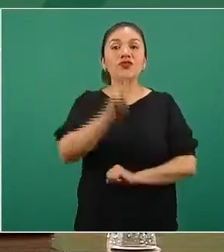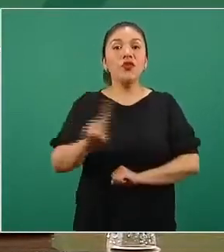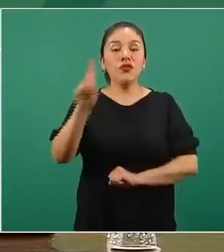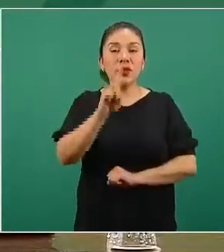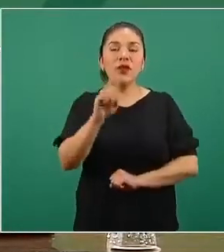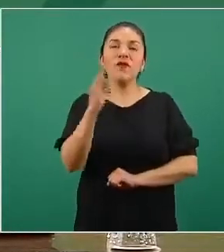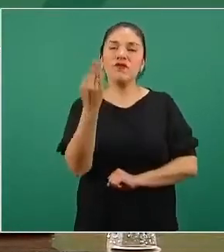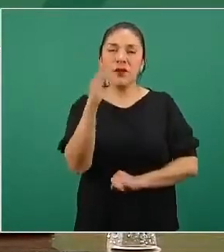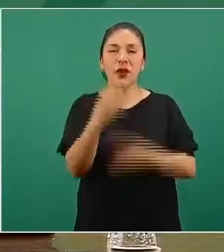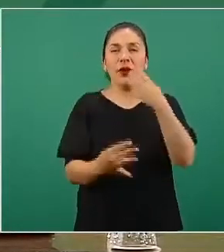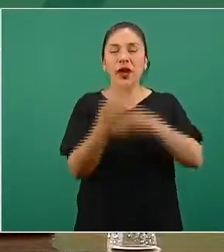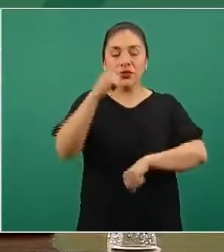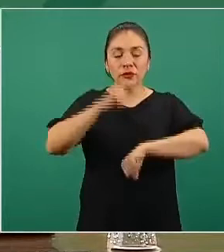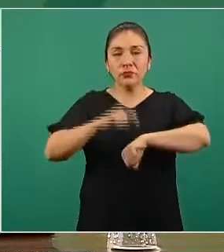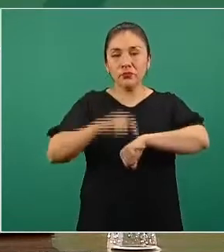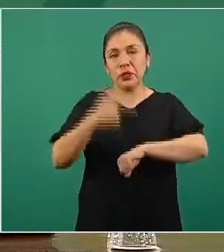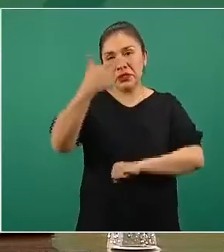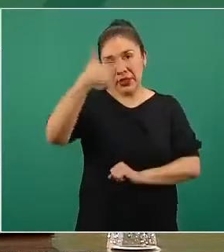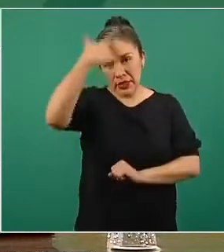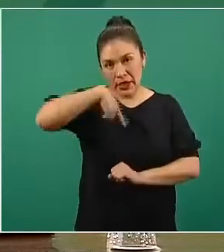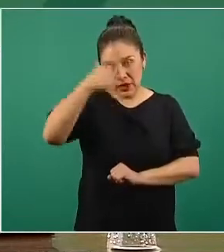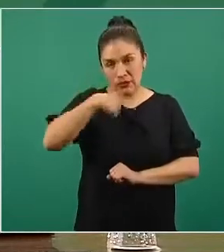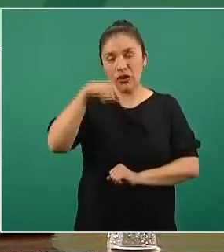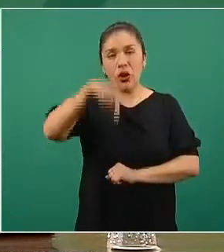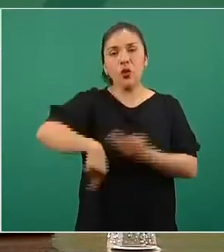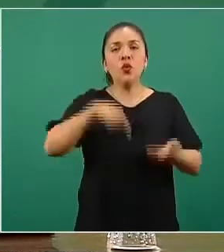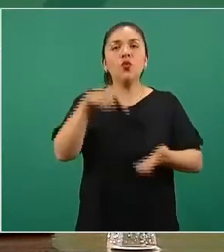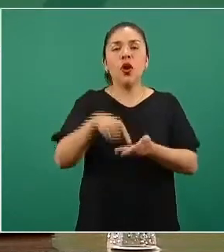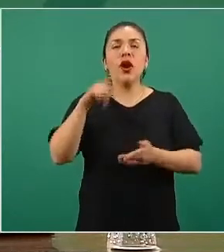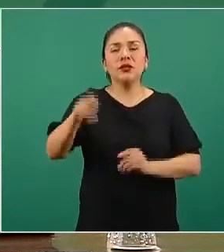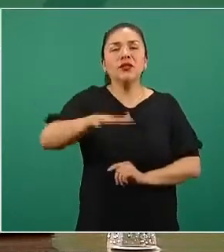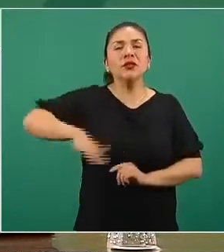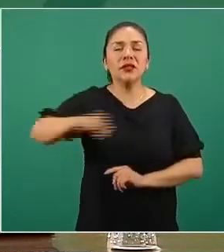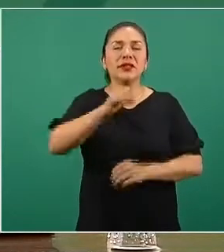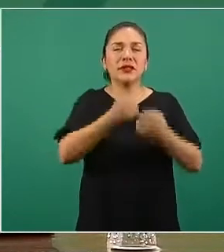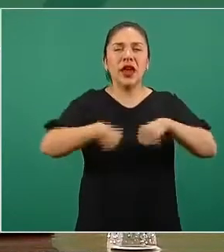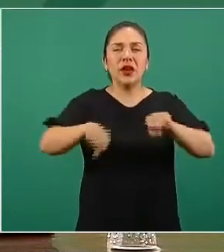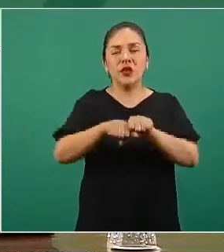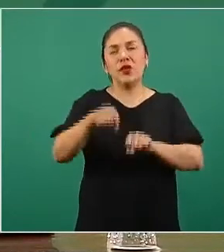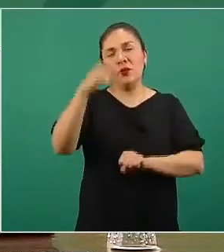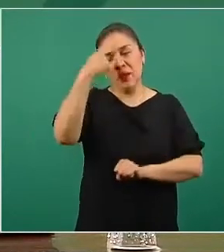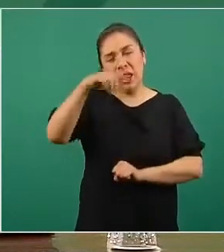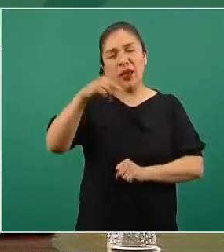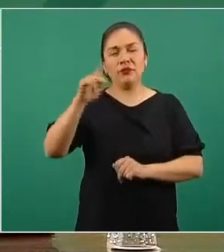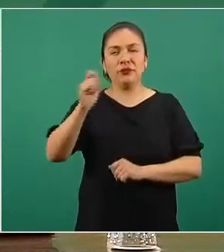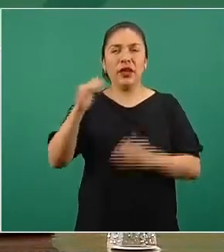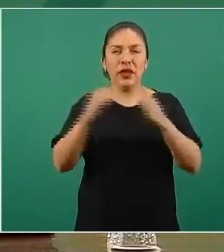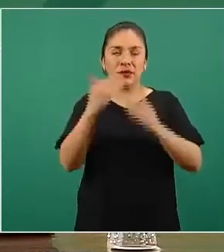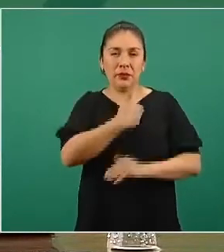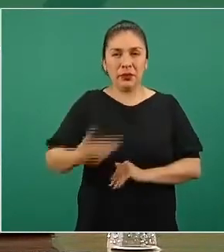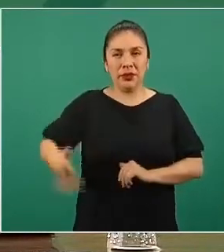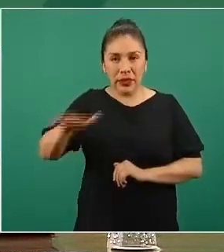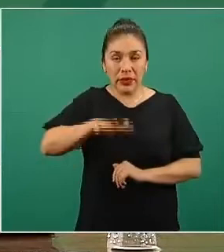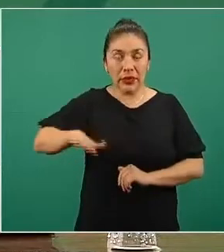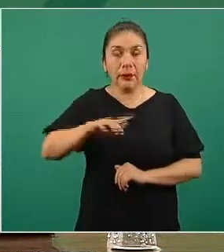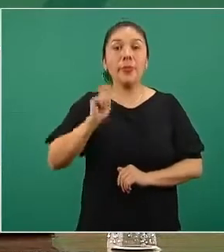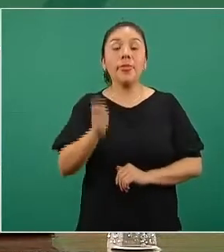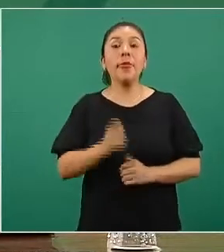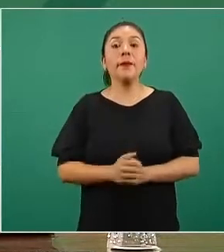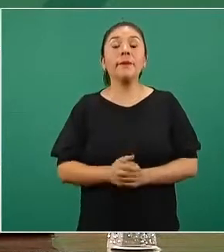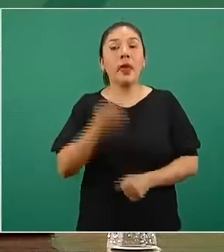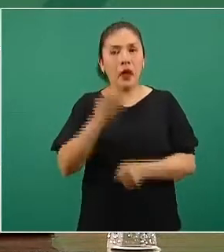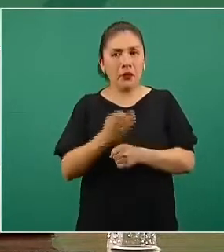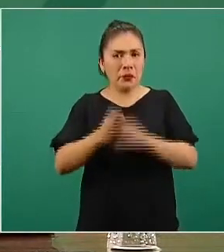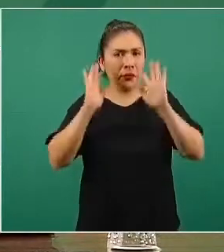de febrero, son las 19 horas, estamos en el Salón Tesorería del Palacio Nacional y estamos